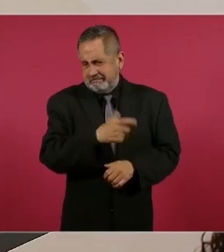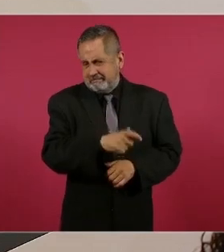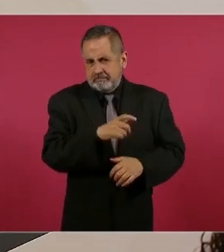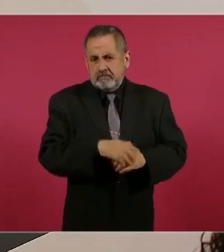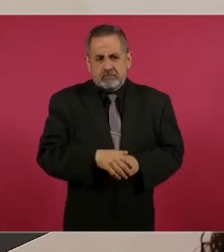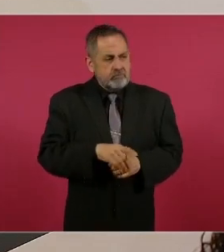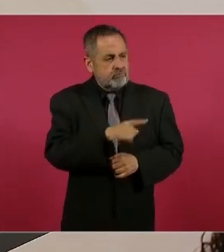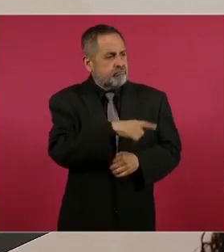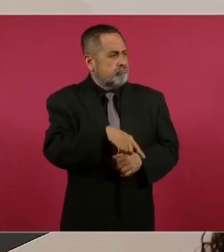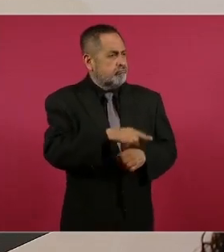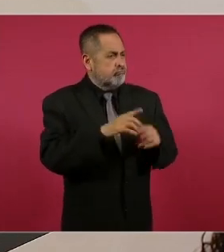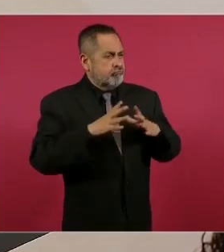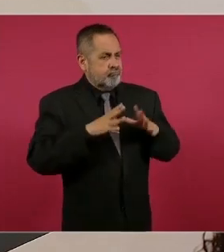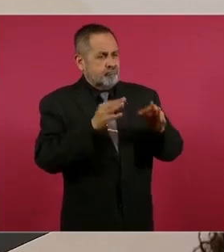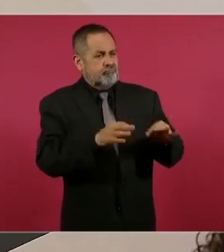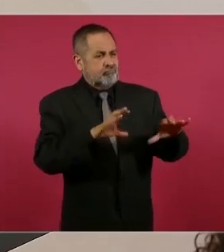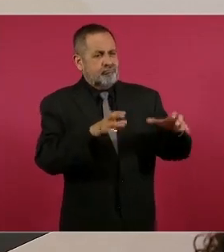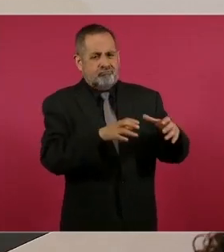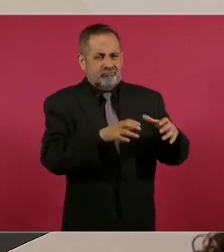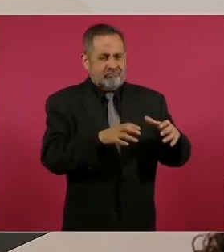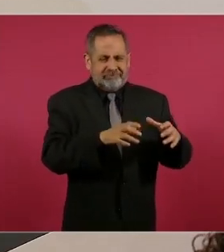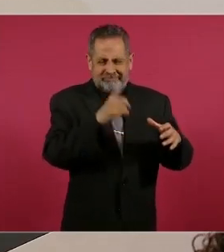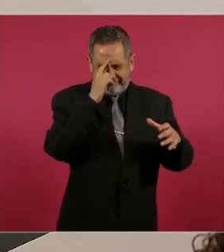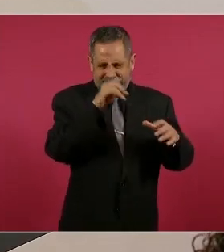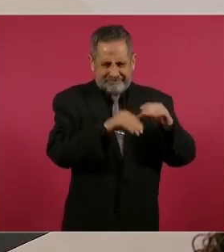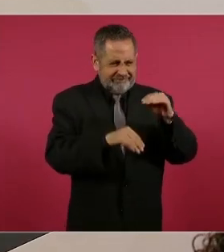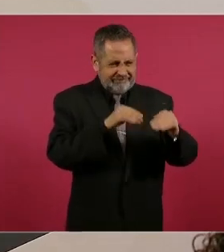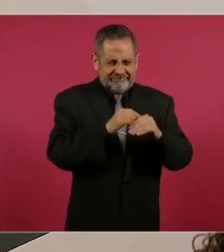Las fundaciones bélicas